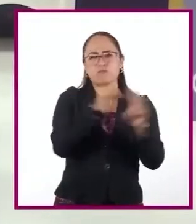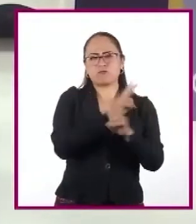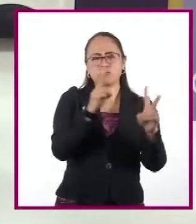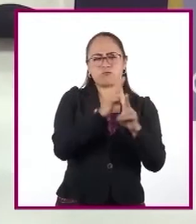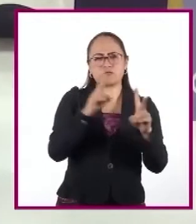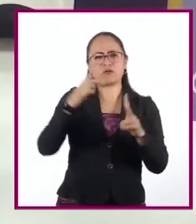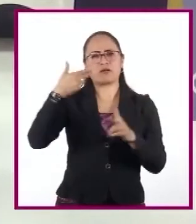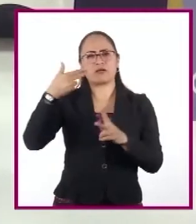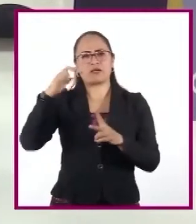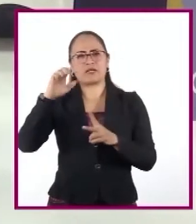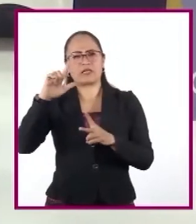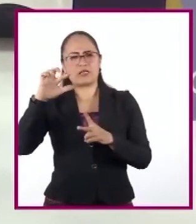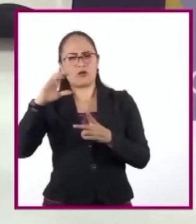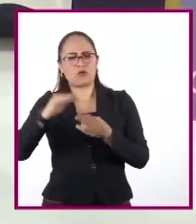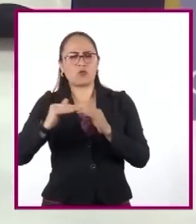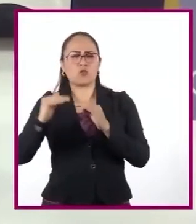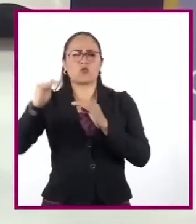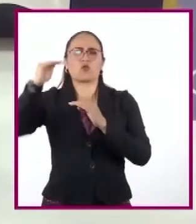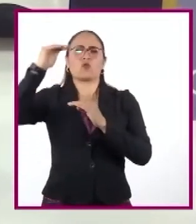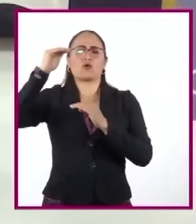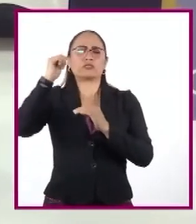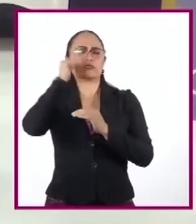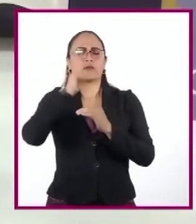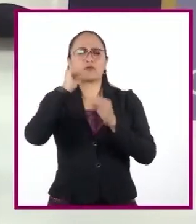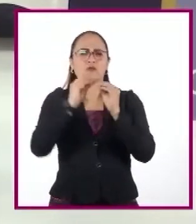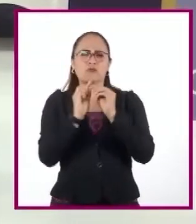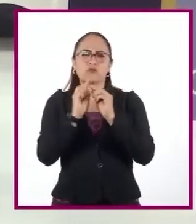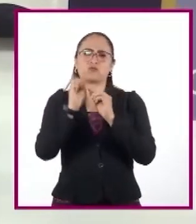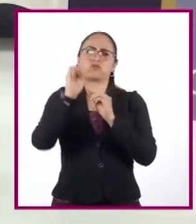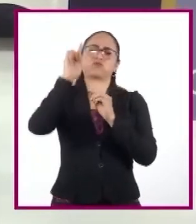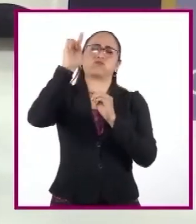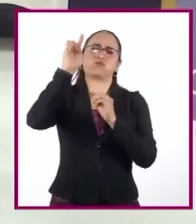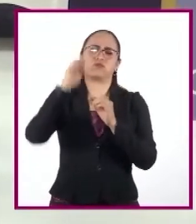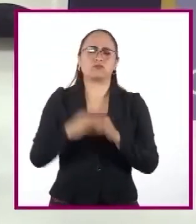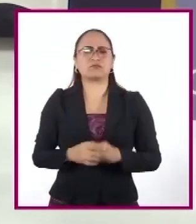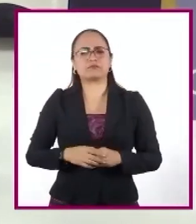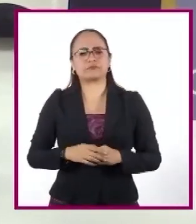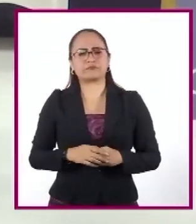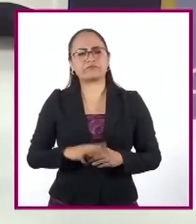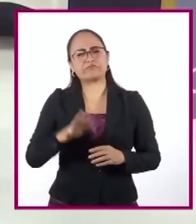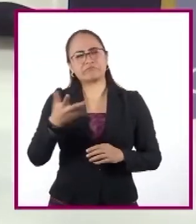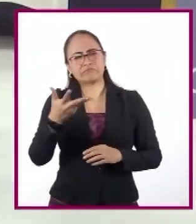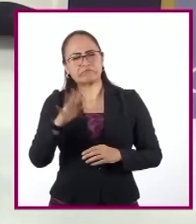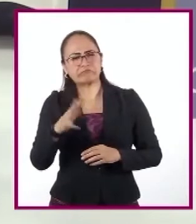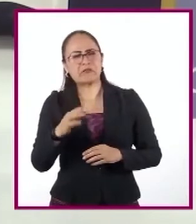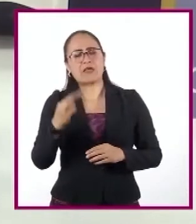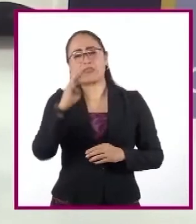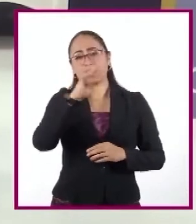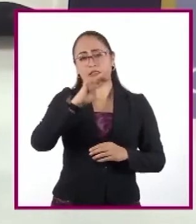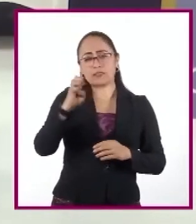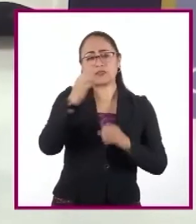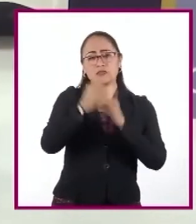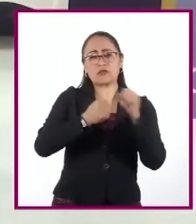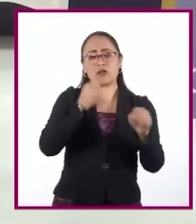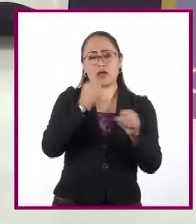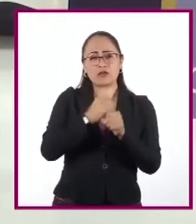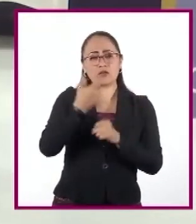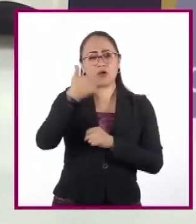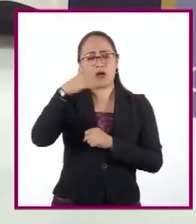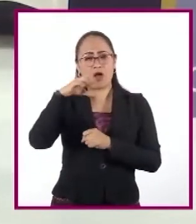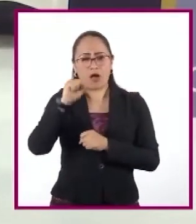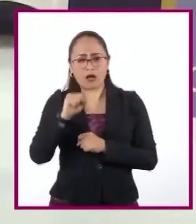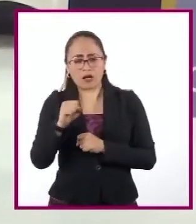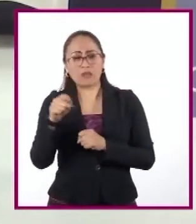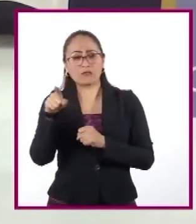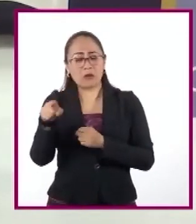densidad, está constantemente escapando de la atmósfera terrestre. Se calcula que en 300 años este gas ya no estará